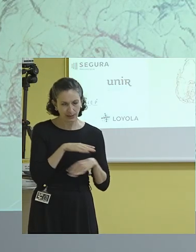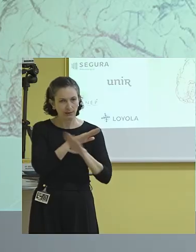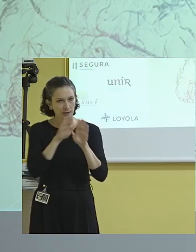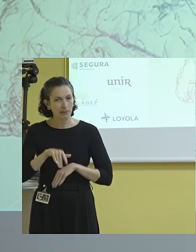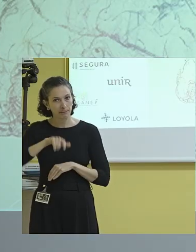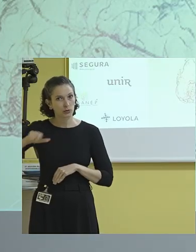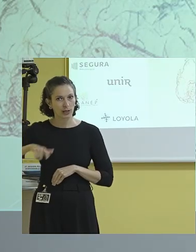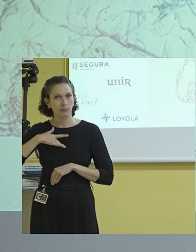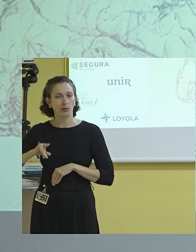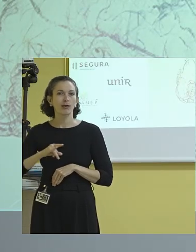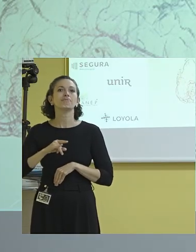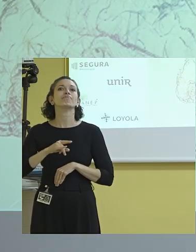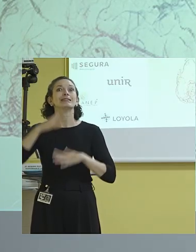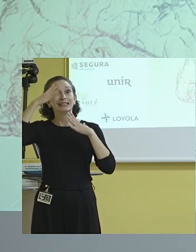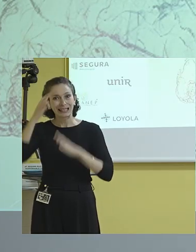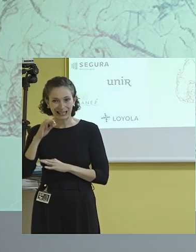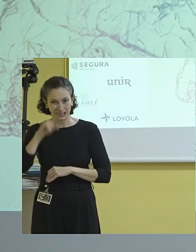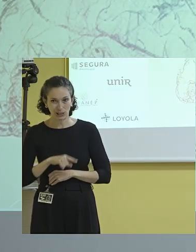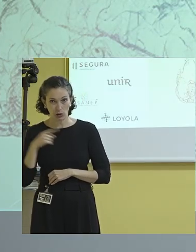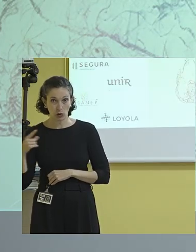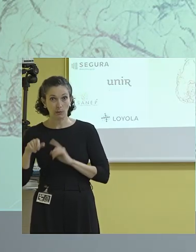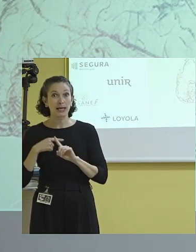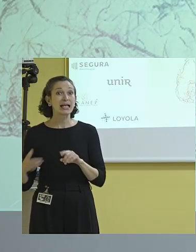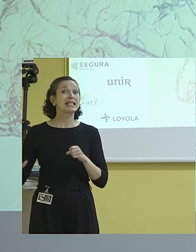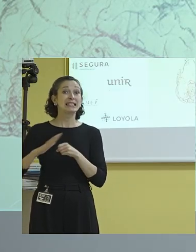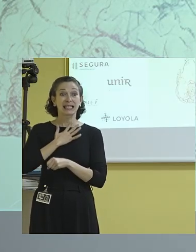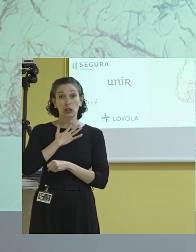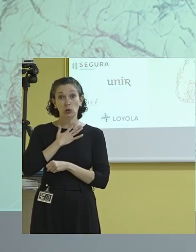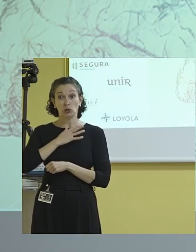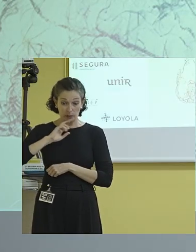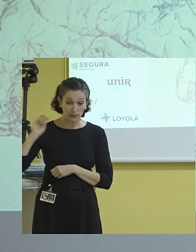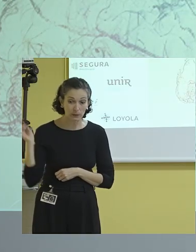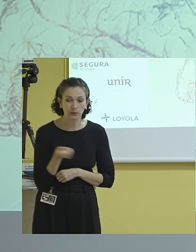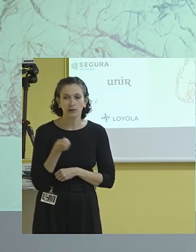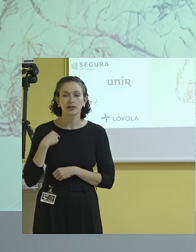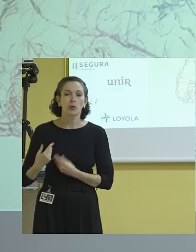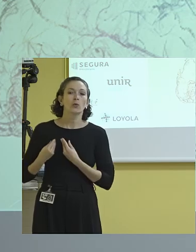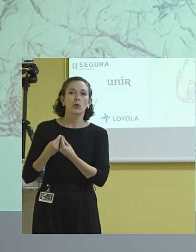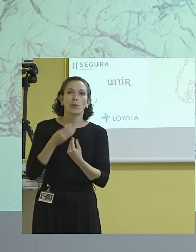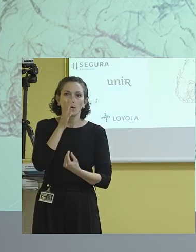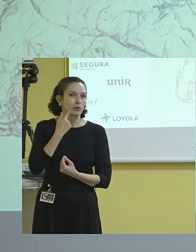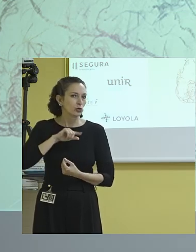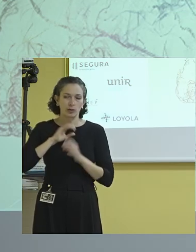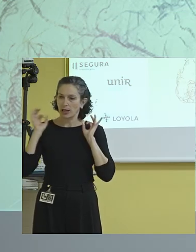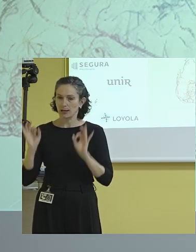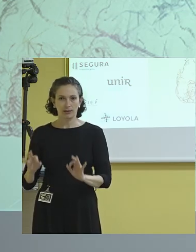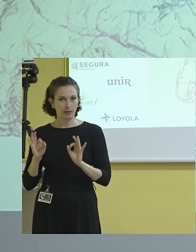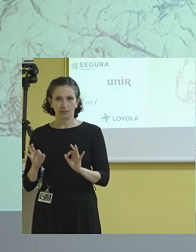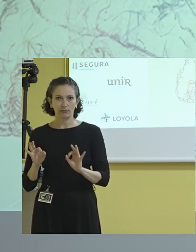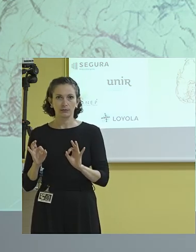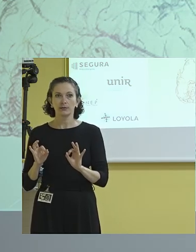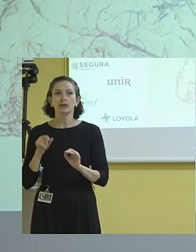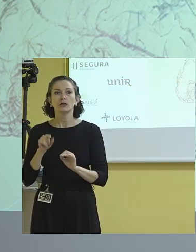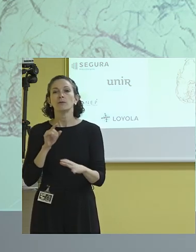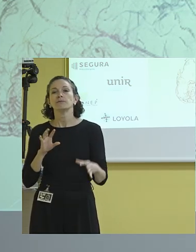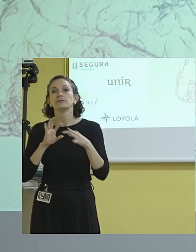gente pueda caer o no. Y un conjunto de sesgos, que ya los comentaba David, que nos acompañan porque somos seres sesgados. Y al final todo esto tiene mucho que ver